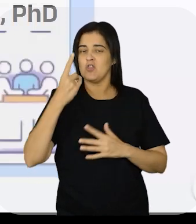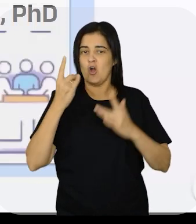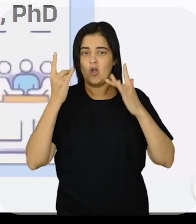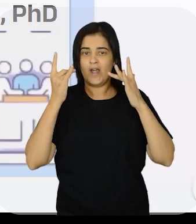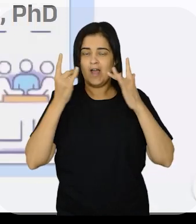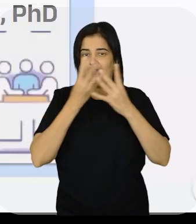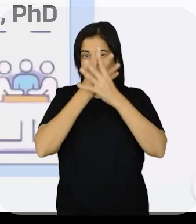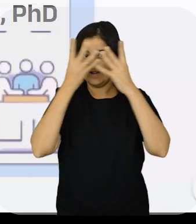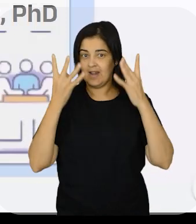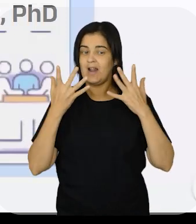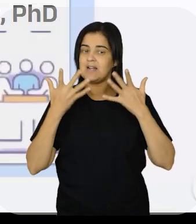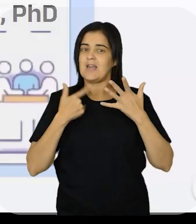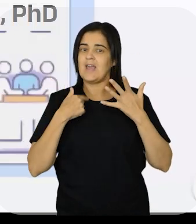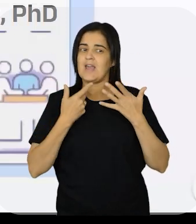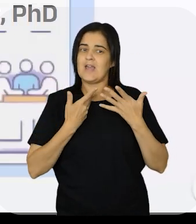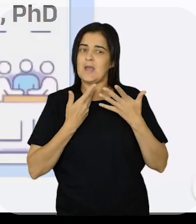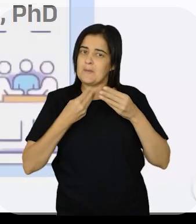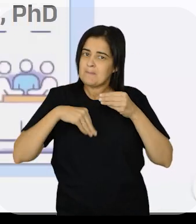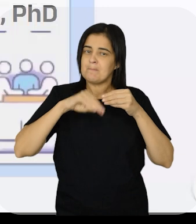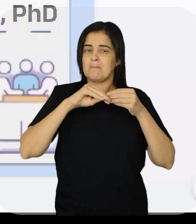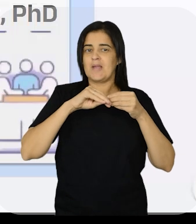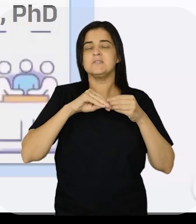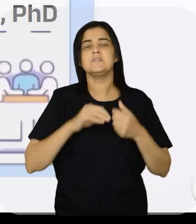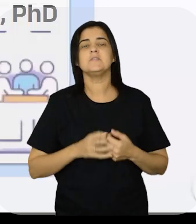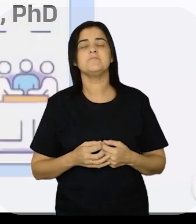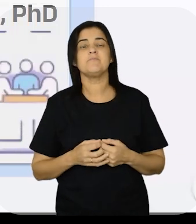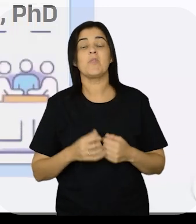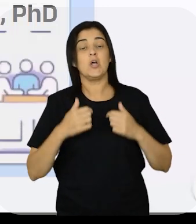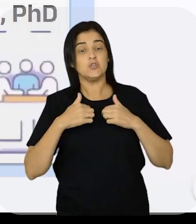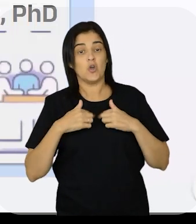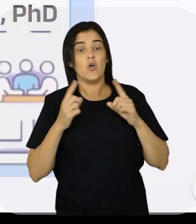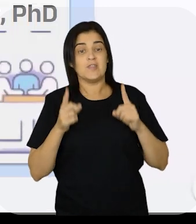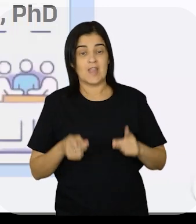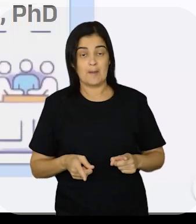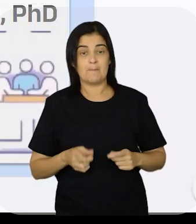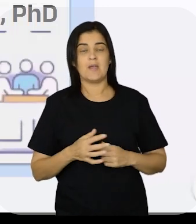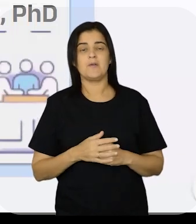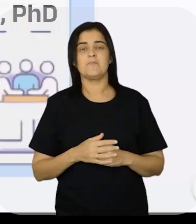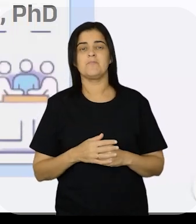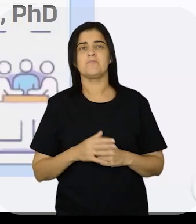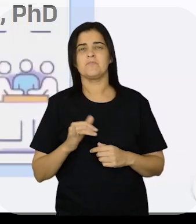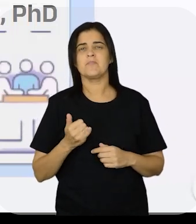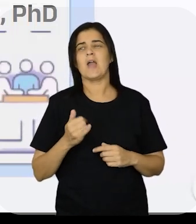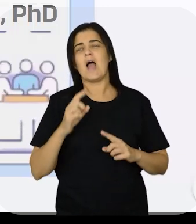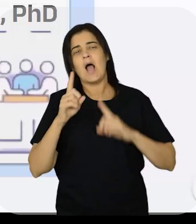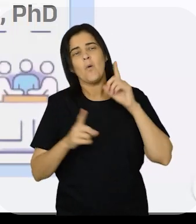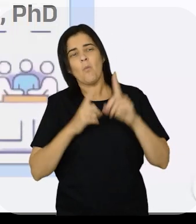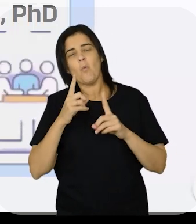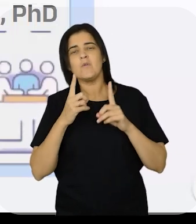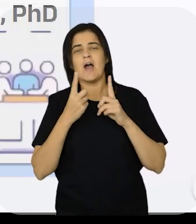general. Este, y bueno, y yo también, hay algunas